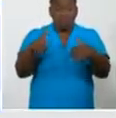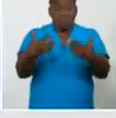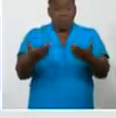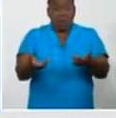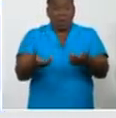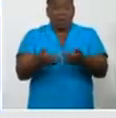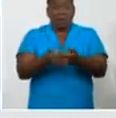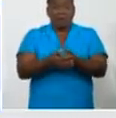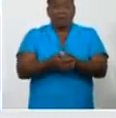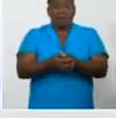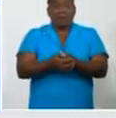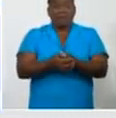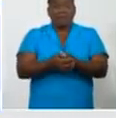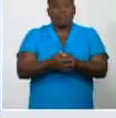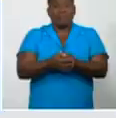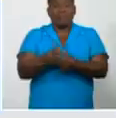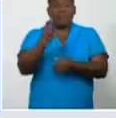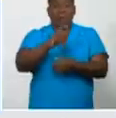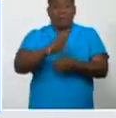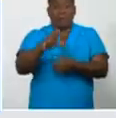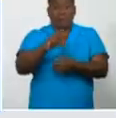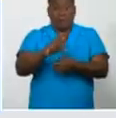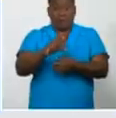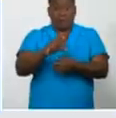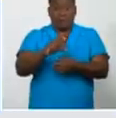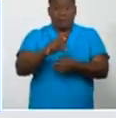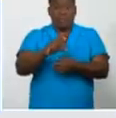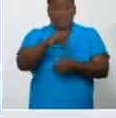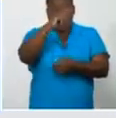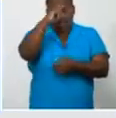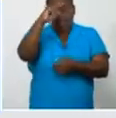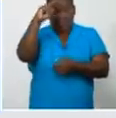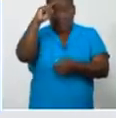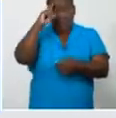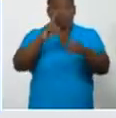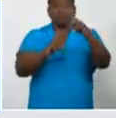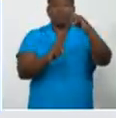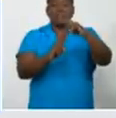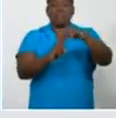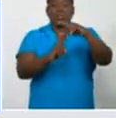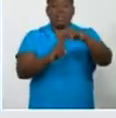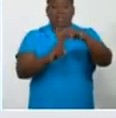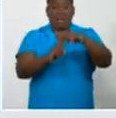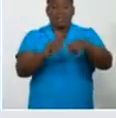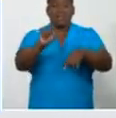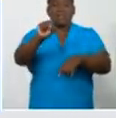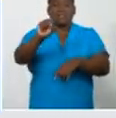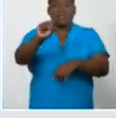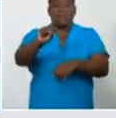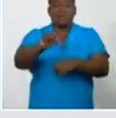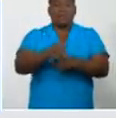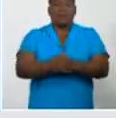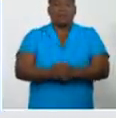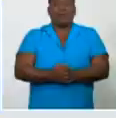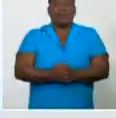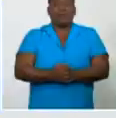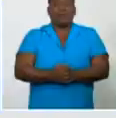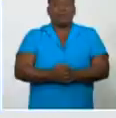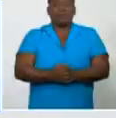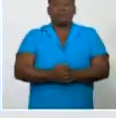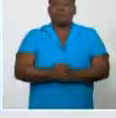incidencia: Cabaiguán, Santi Espíritu, Trinidad y La Sierpe. Y finalmente